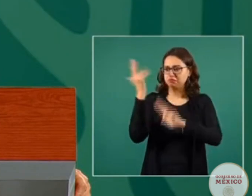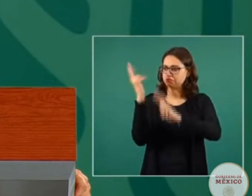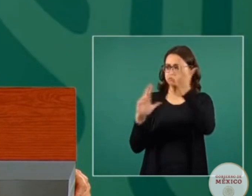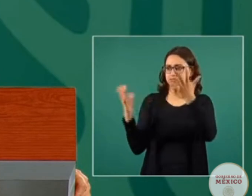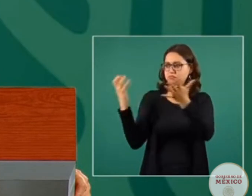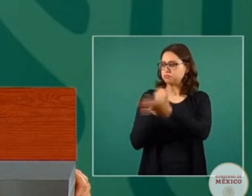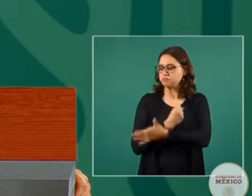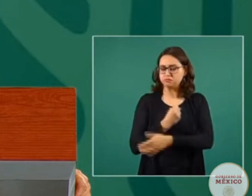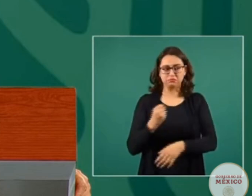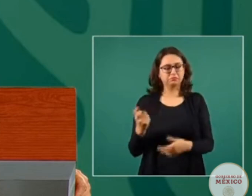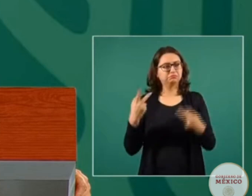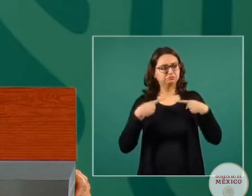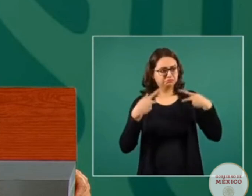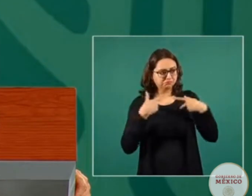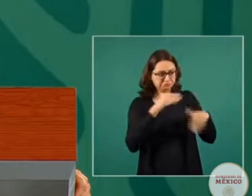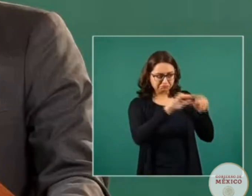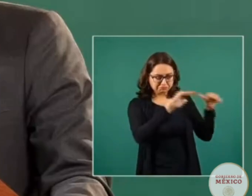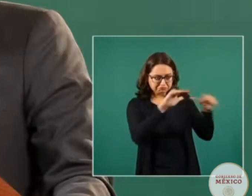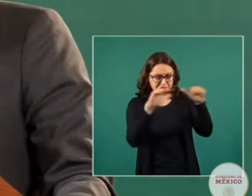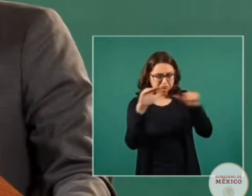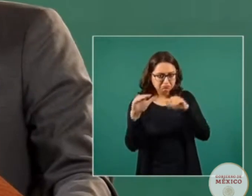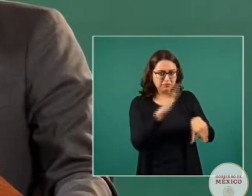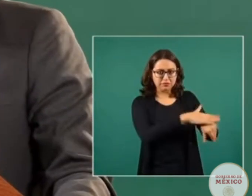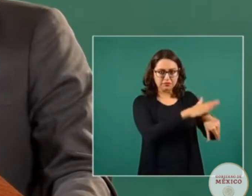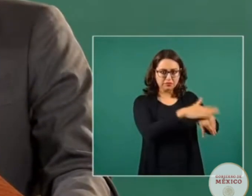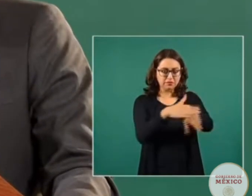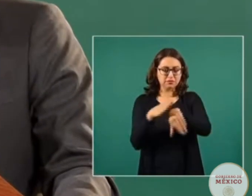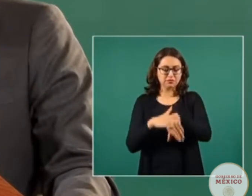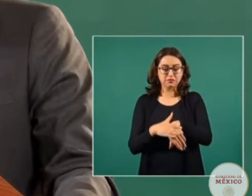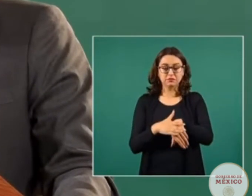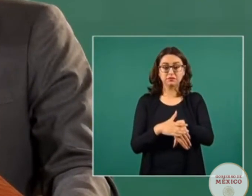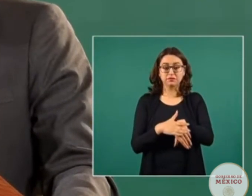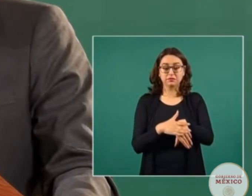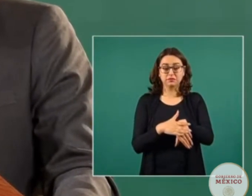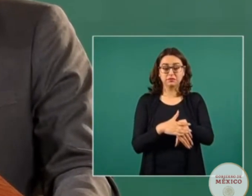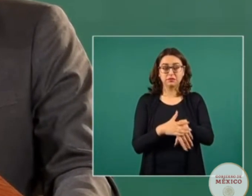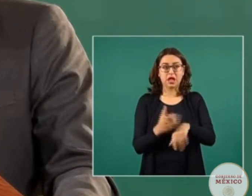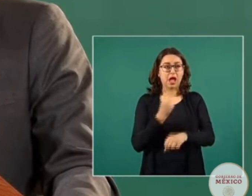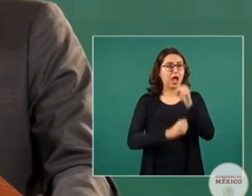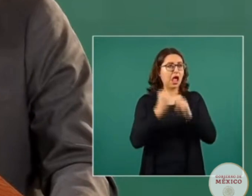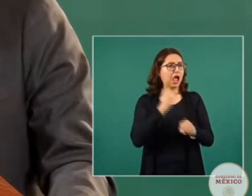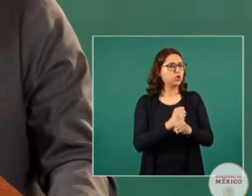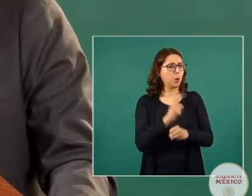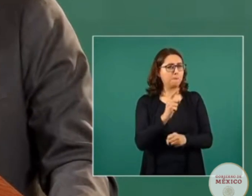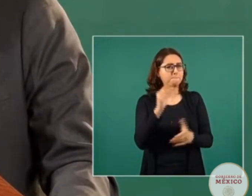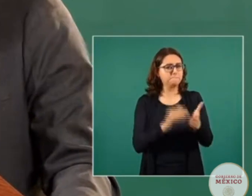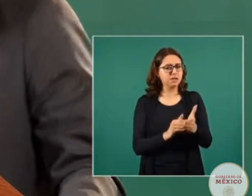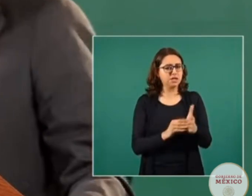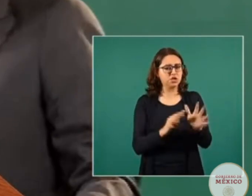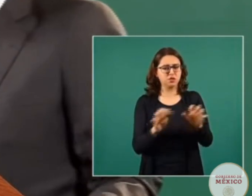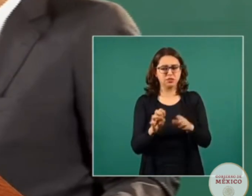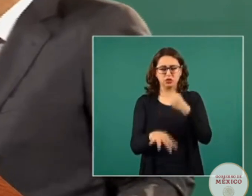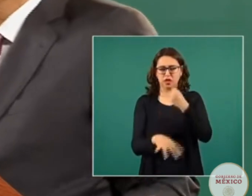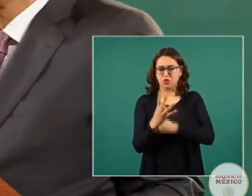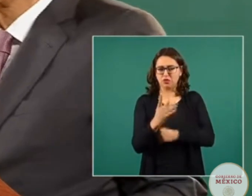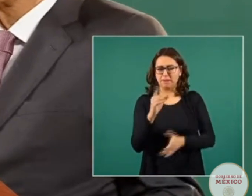Llegaban los revolucionarios a las haciendas, y esto en 1914, 1915, hace